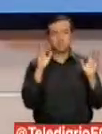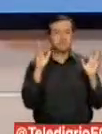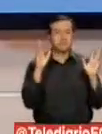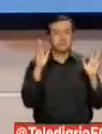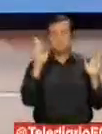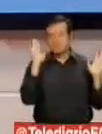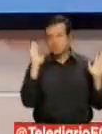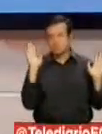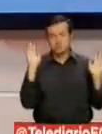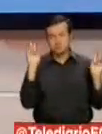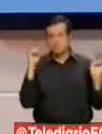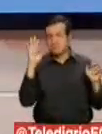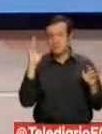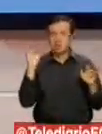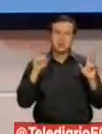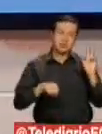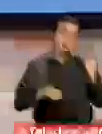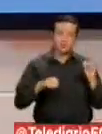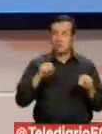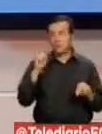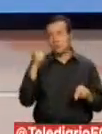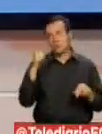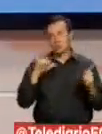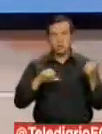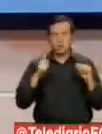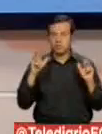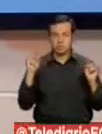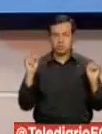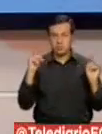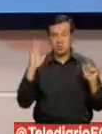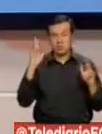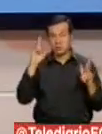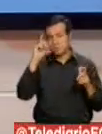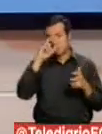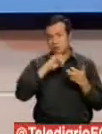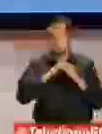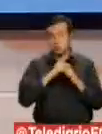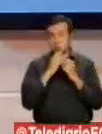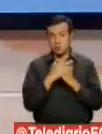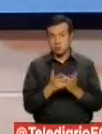que el tema de que si esto es bueno o esto es malo,